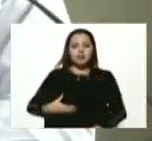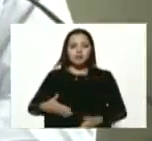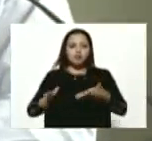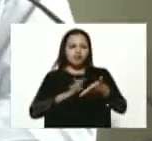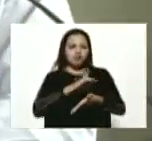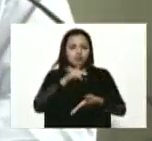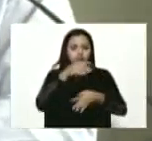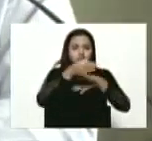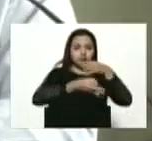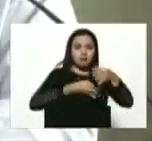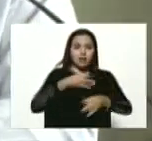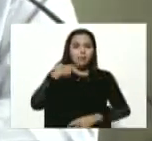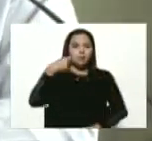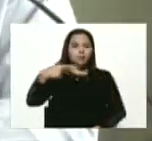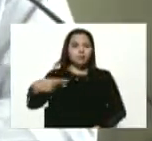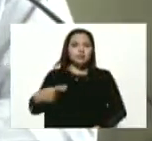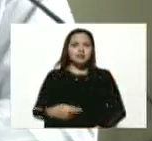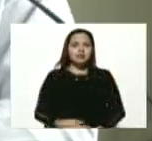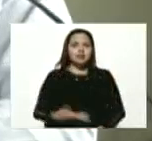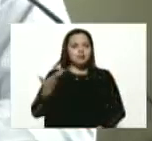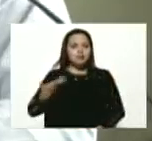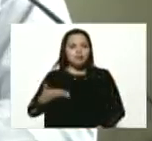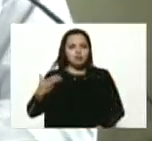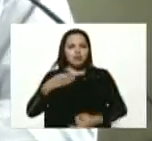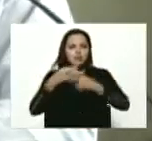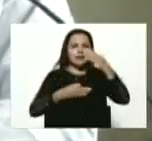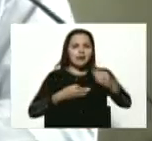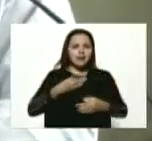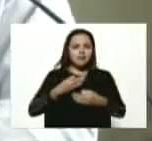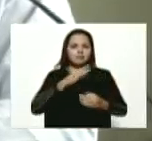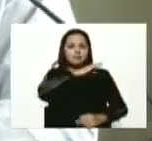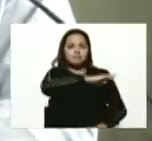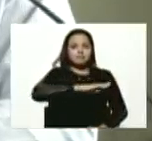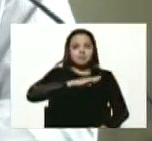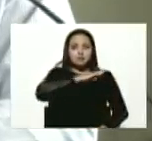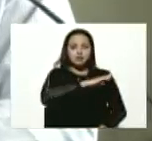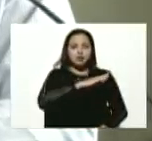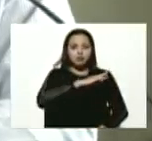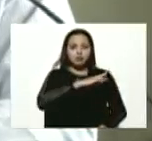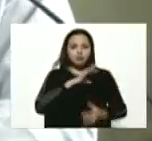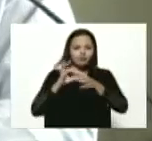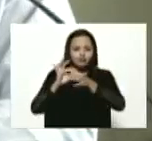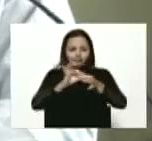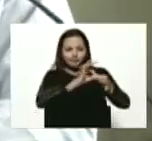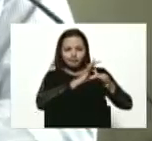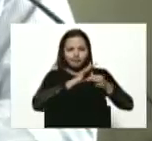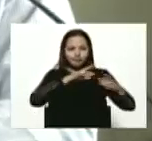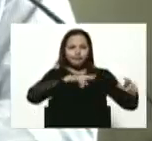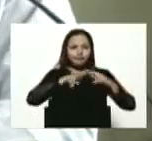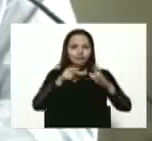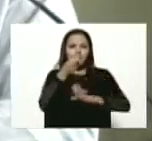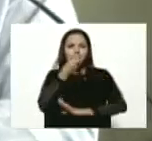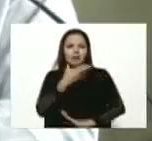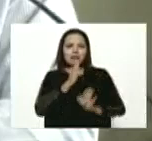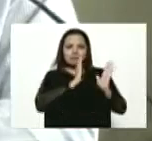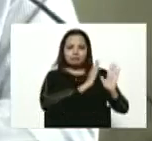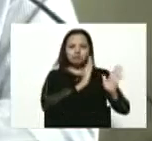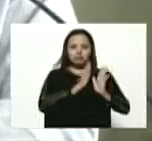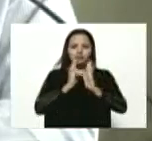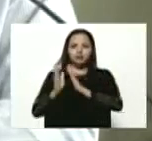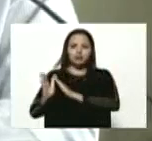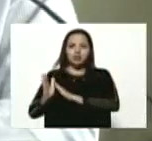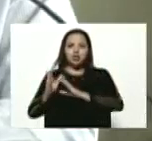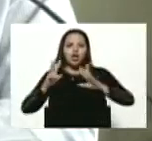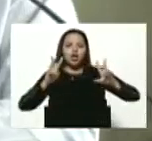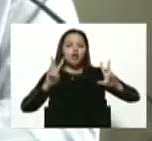usted decía de la política, es importante destacar que la gran misión vincula de manera bien armónica los